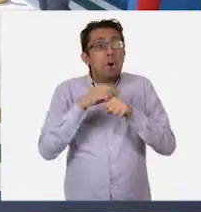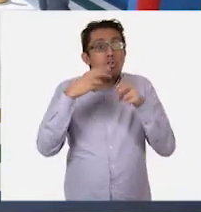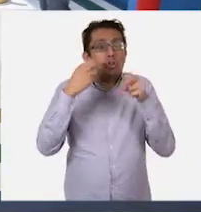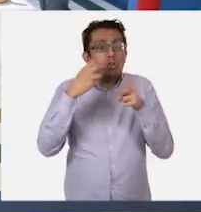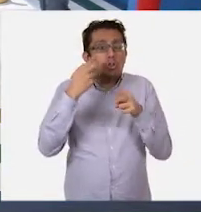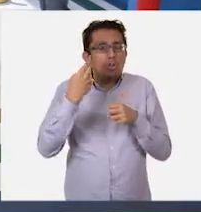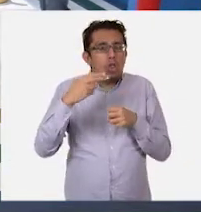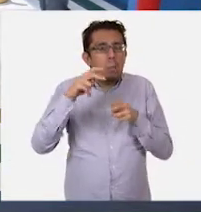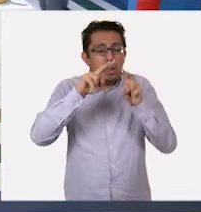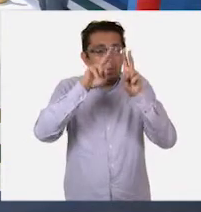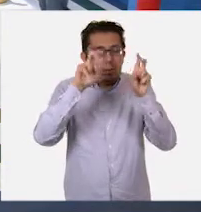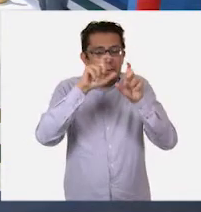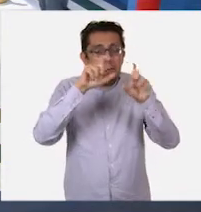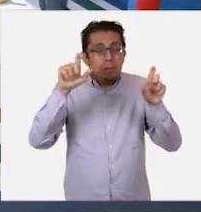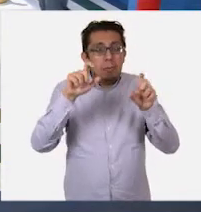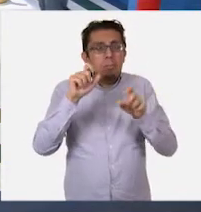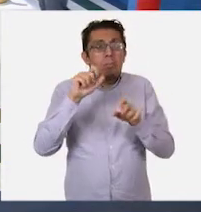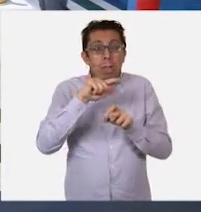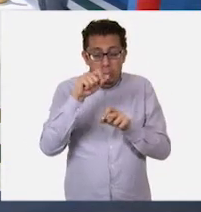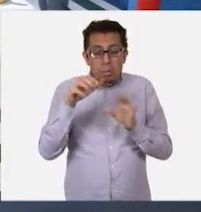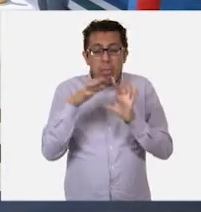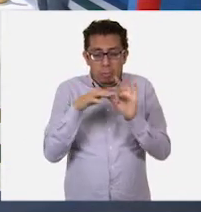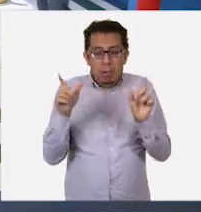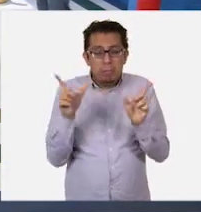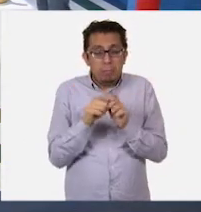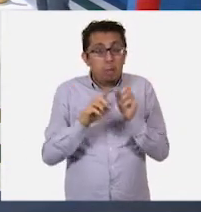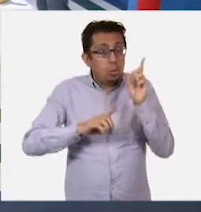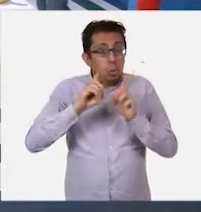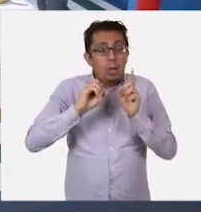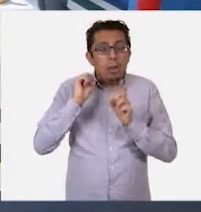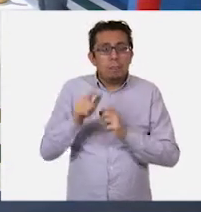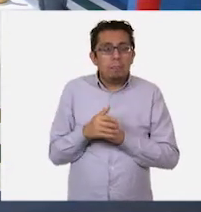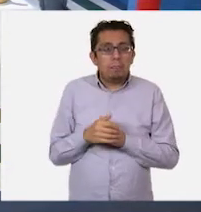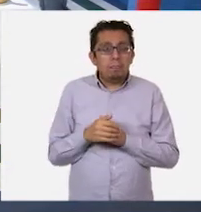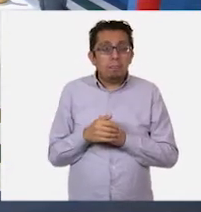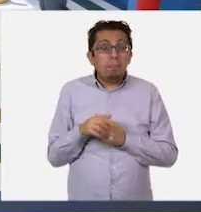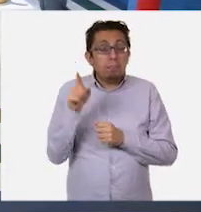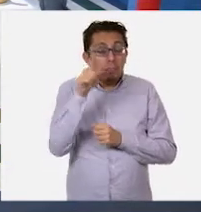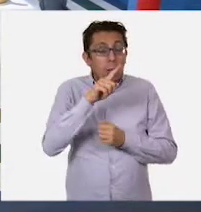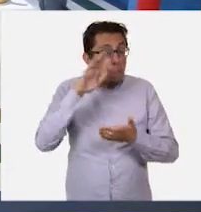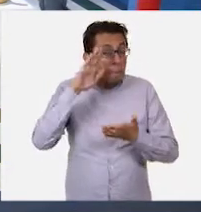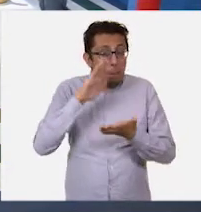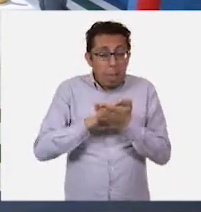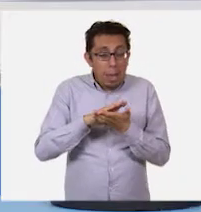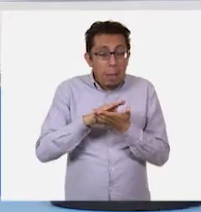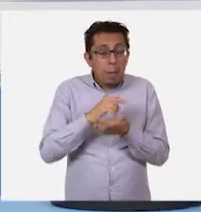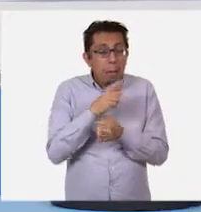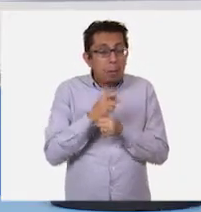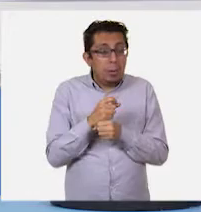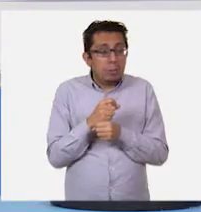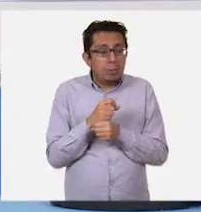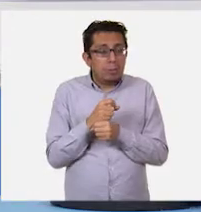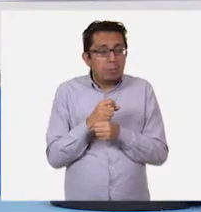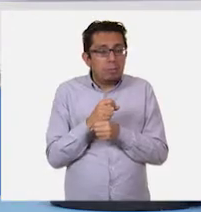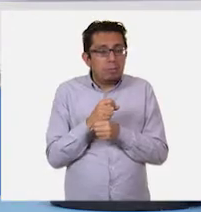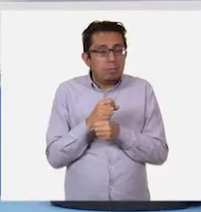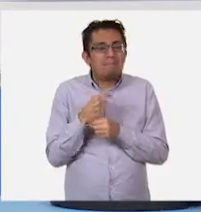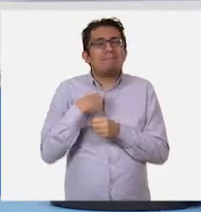un breve resumen del mismo. ¿Tiene alguna duda? ¡No! ¿Quién aprieta el primero el botón? ¿Quién es el primero que aprieta el botón? ¡Yo!